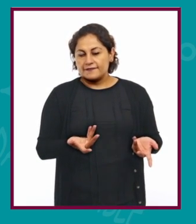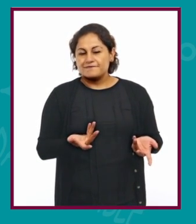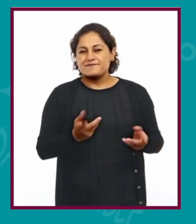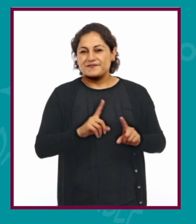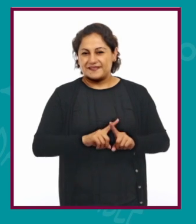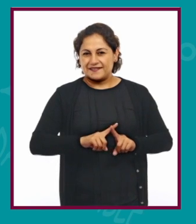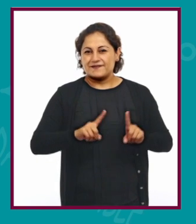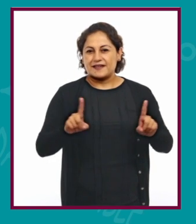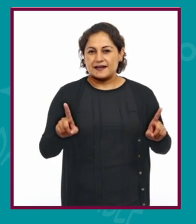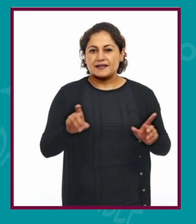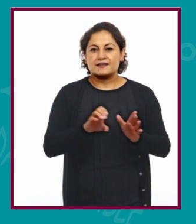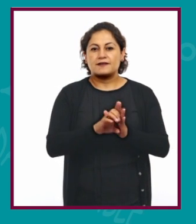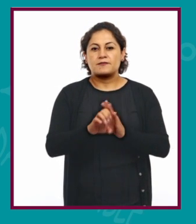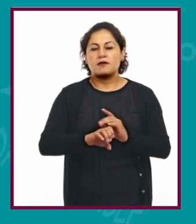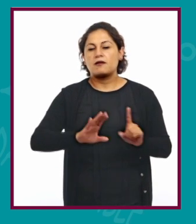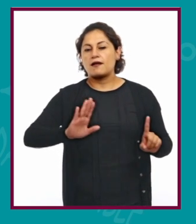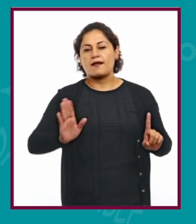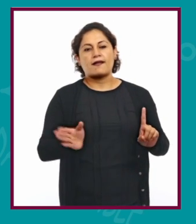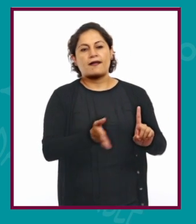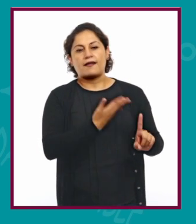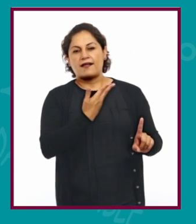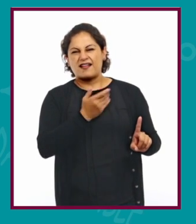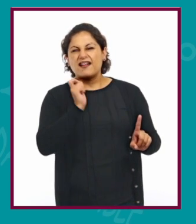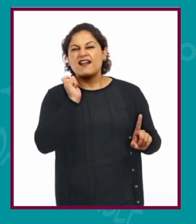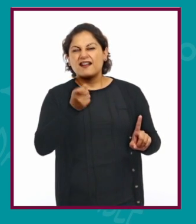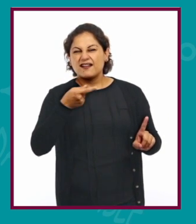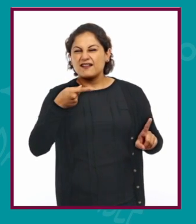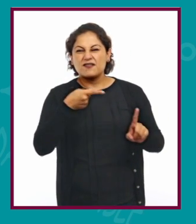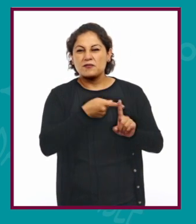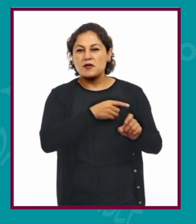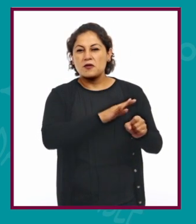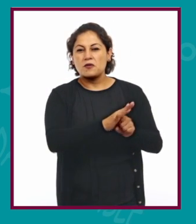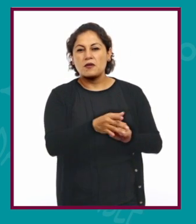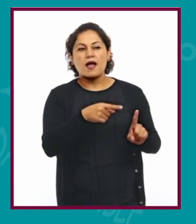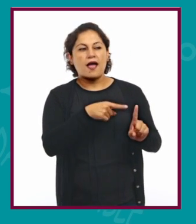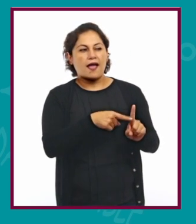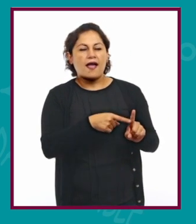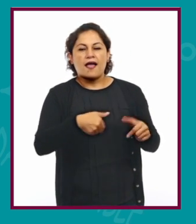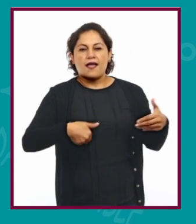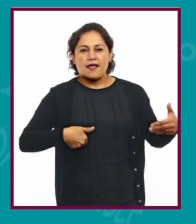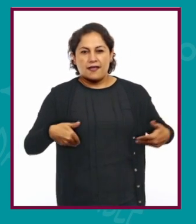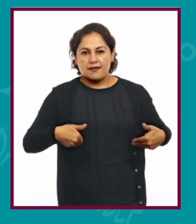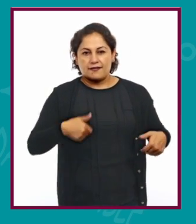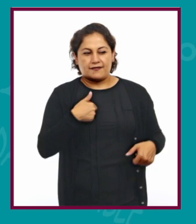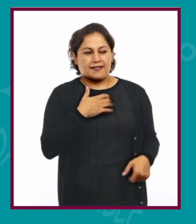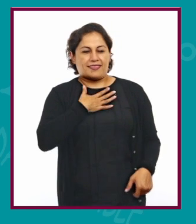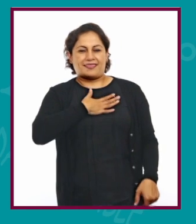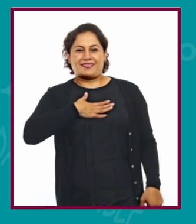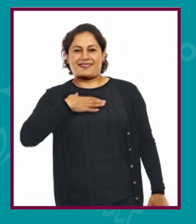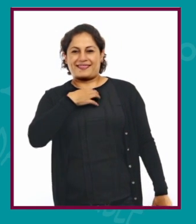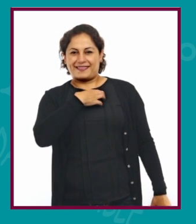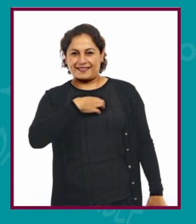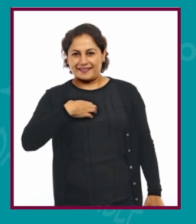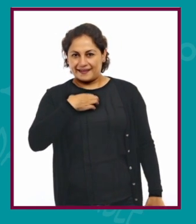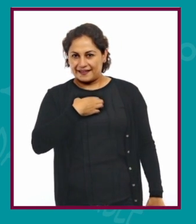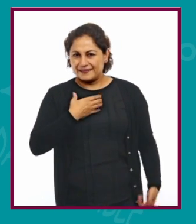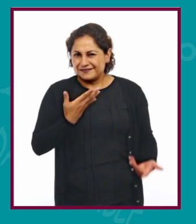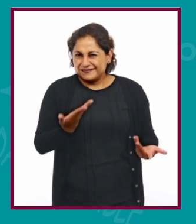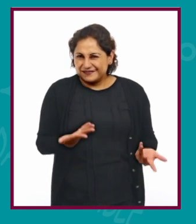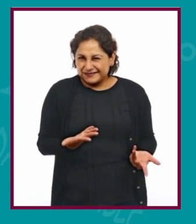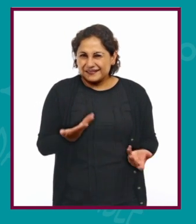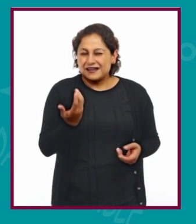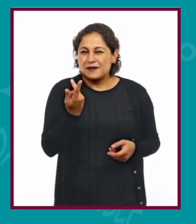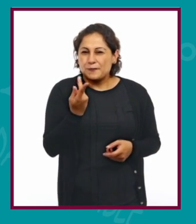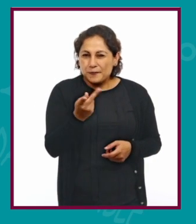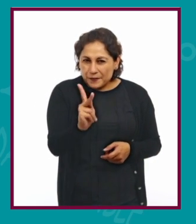sería algo que si le das un zape a tu hermano tiene la finalidad de producirle una molestia y tú sentir una satisfacción por ello, pero es algo